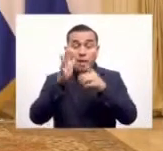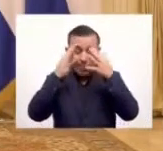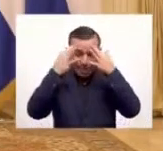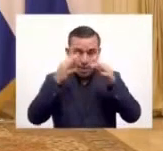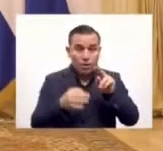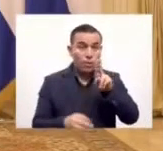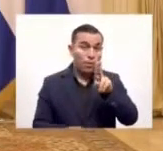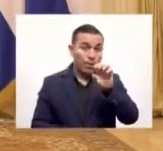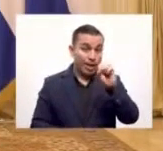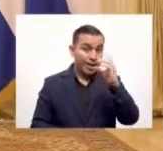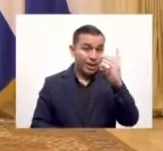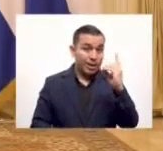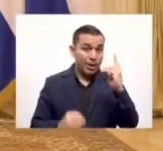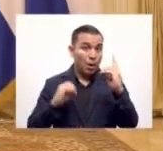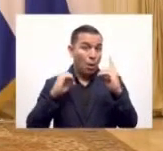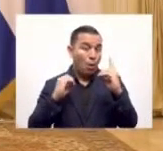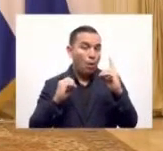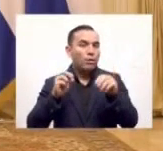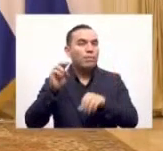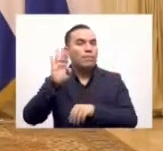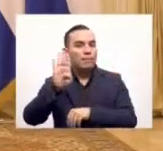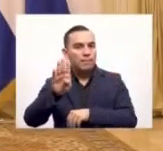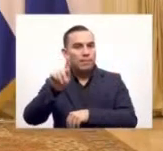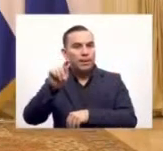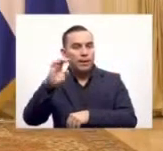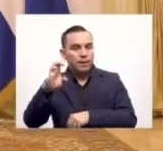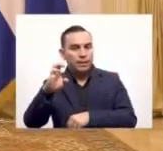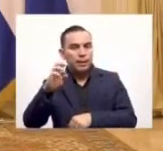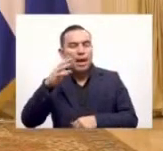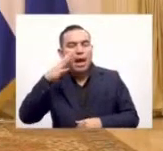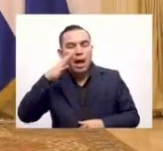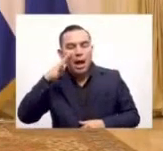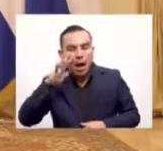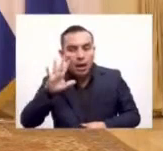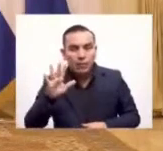ecosistema, y se comunica en inglés, en español, en fin.